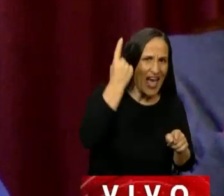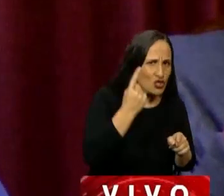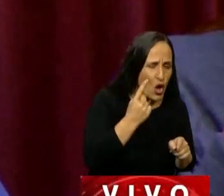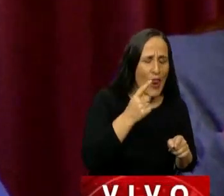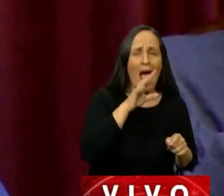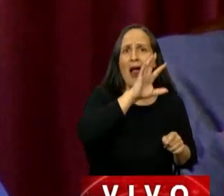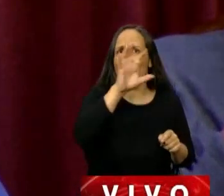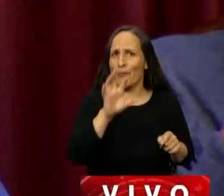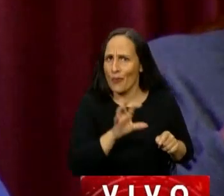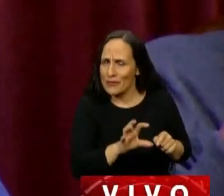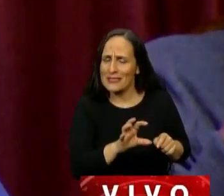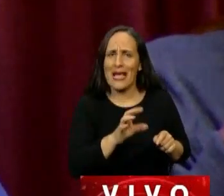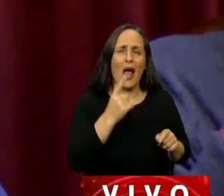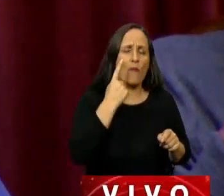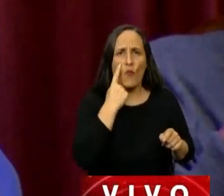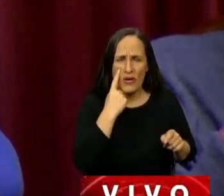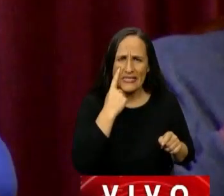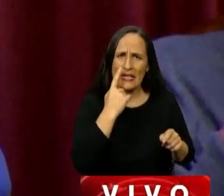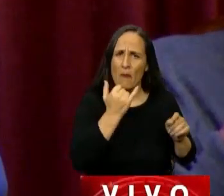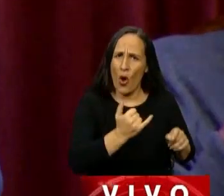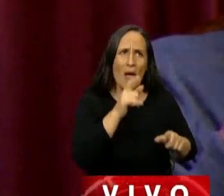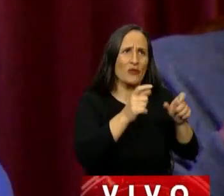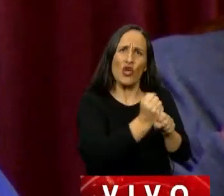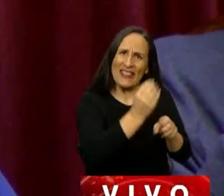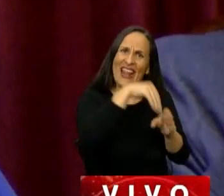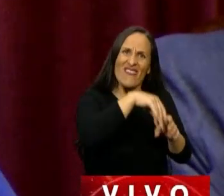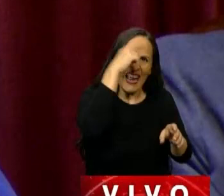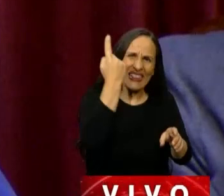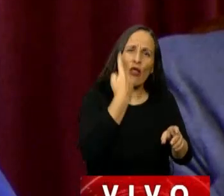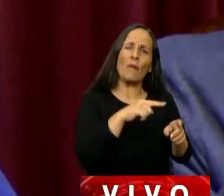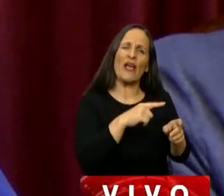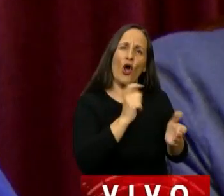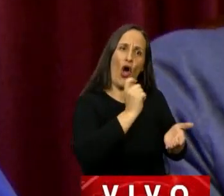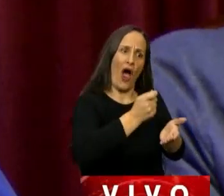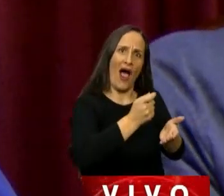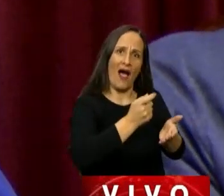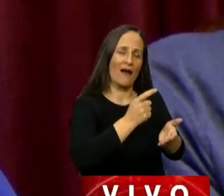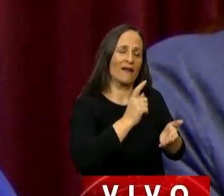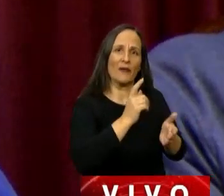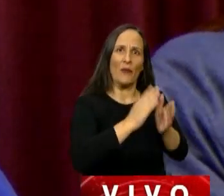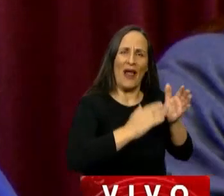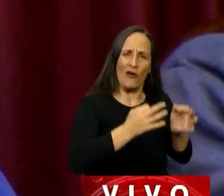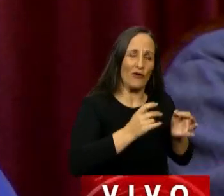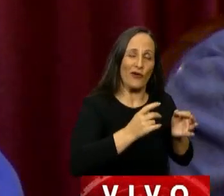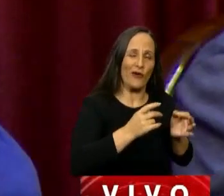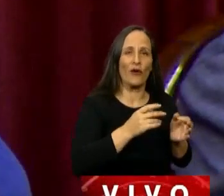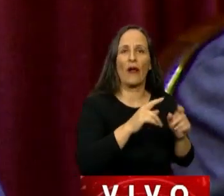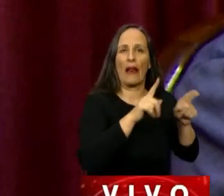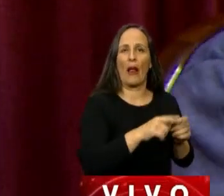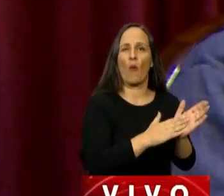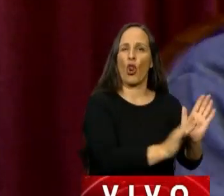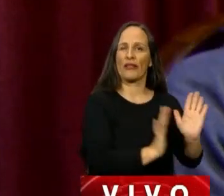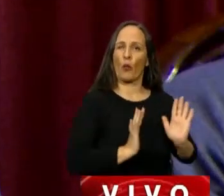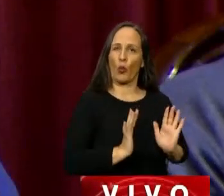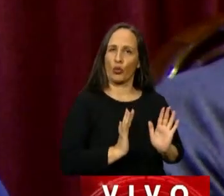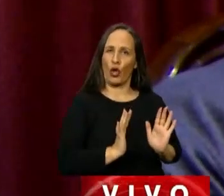nacional, provincial, en los municipios, ¿no? Como una forma, han promovido esta forma de precarización